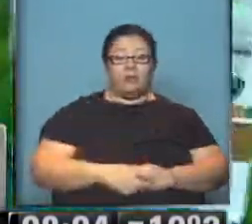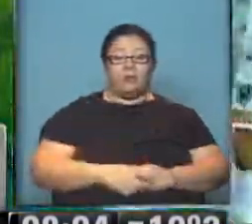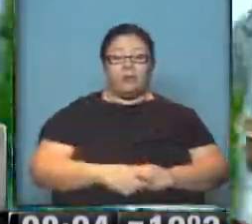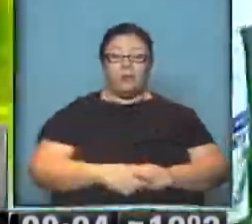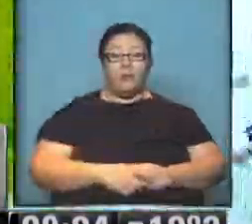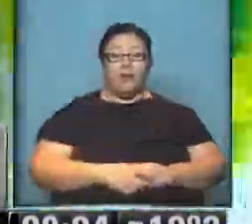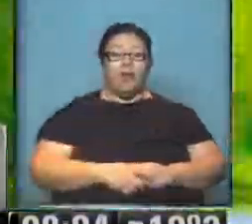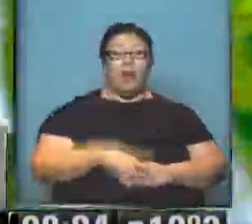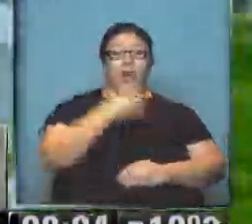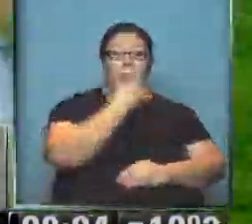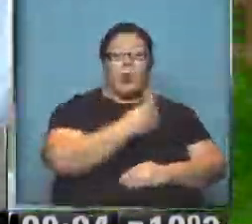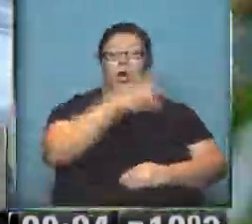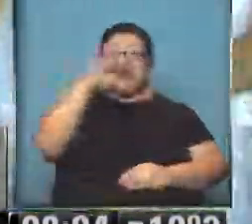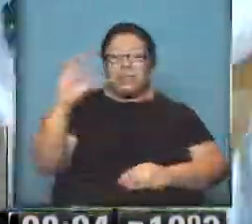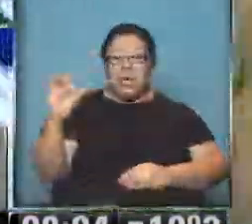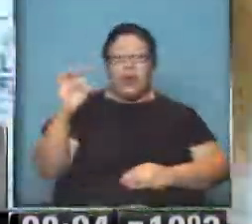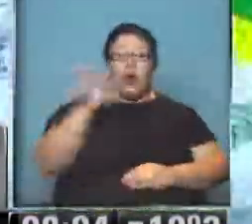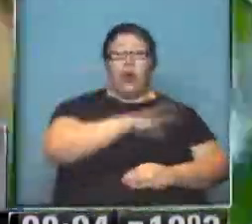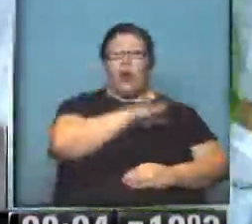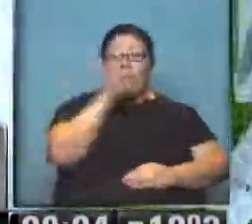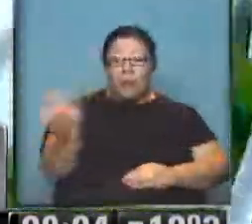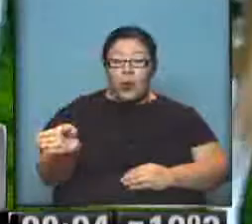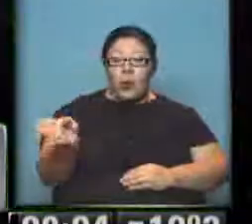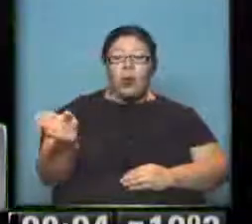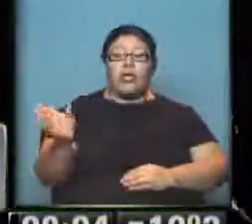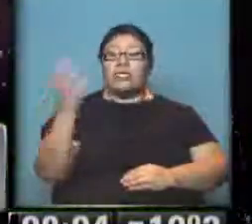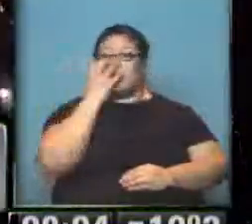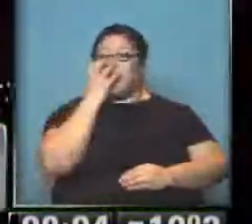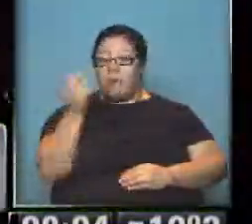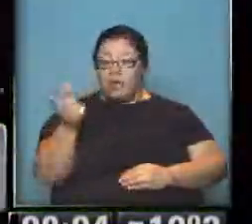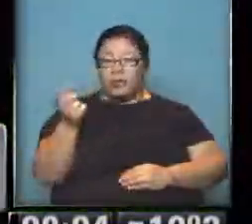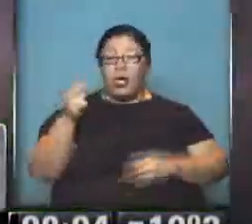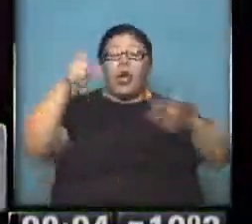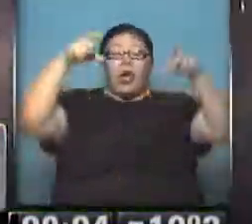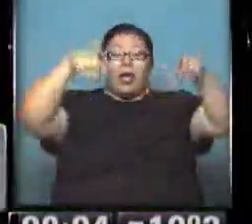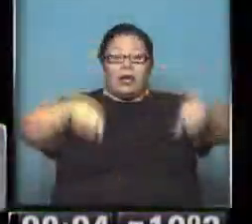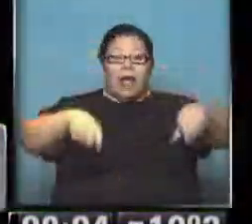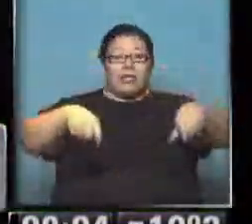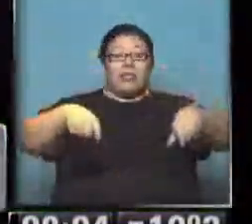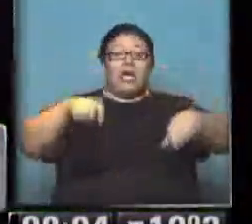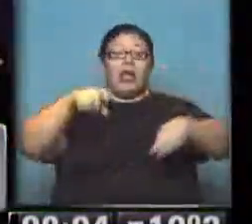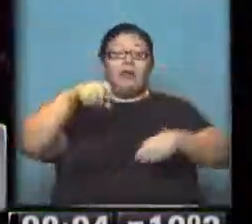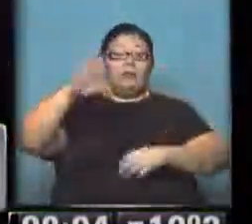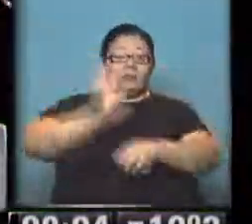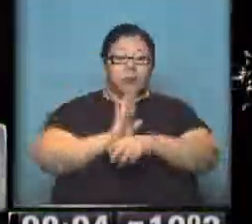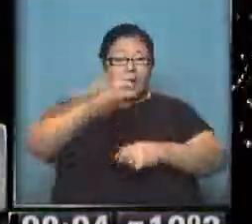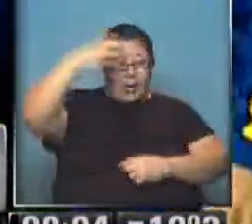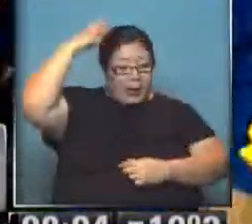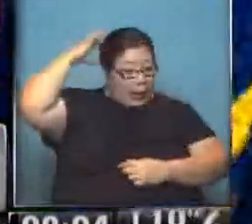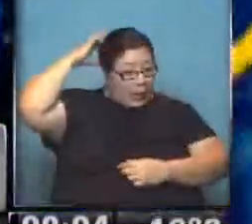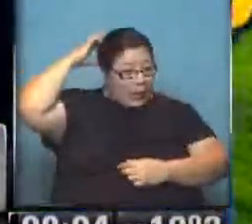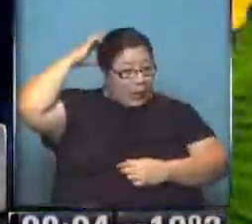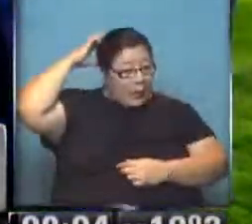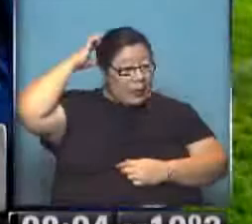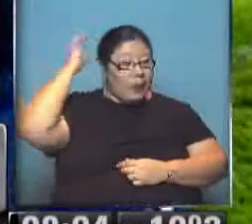ganó 1-0 a Sarmiento en Junín, en el estadio Eva Perón, repleto, revolucionada la ciudad de Junín, porque